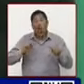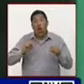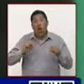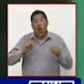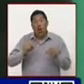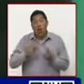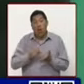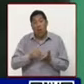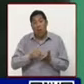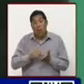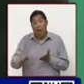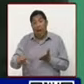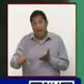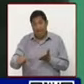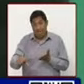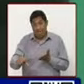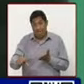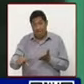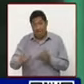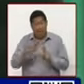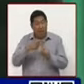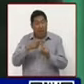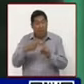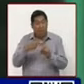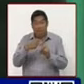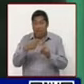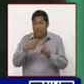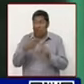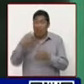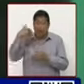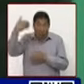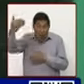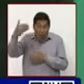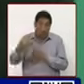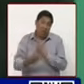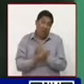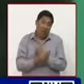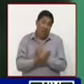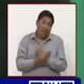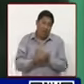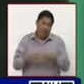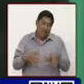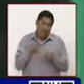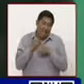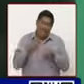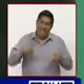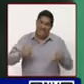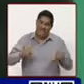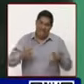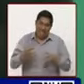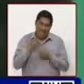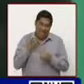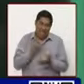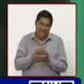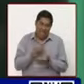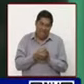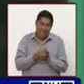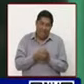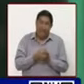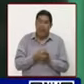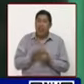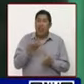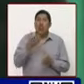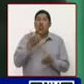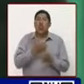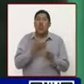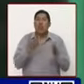procede a la cancelación del resto de la deuda con las otras entidades. Se queda con la moto, se queda con el dinero y el